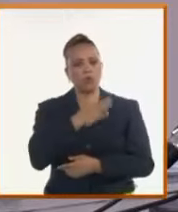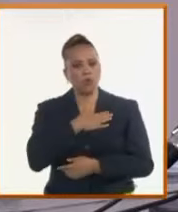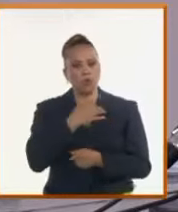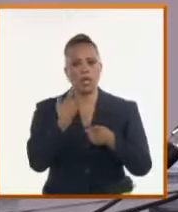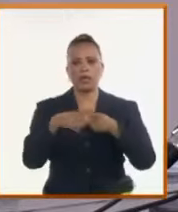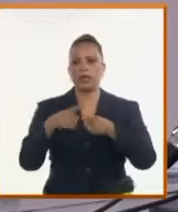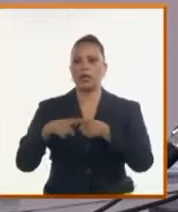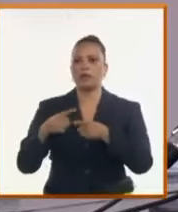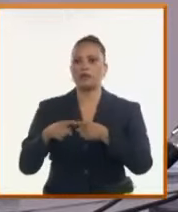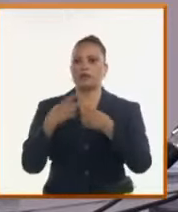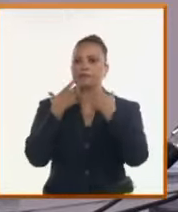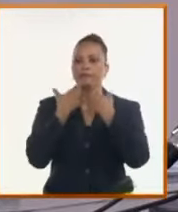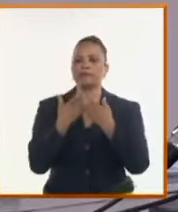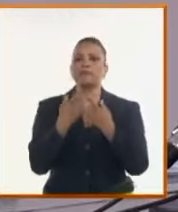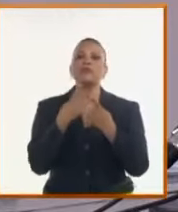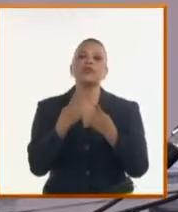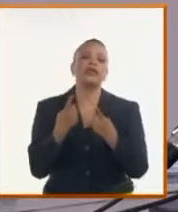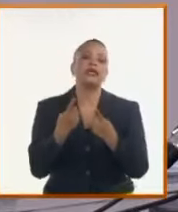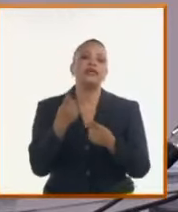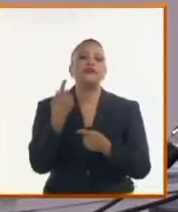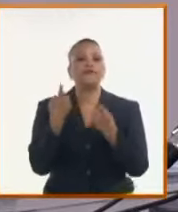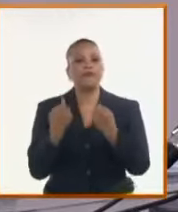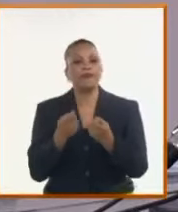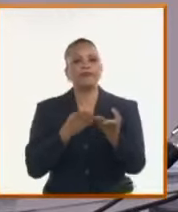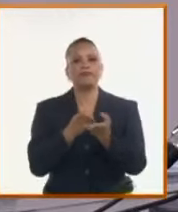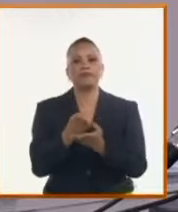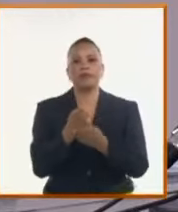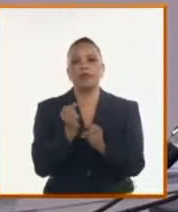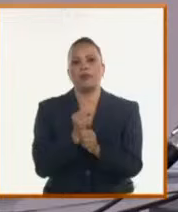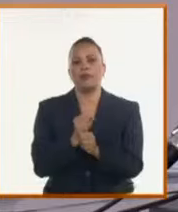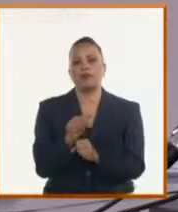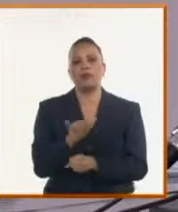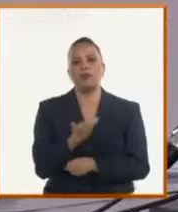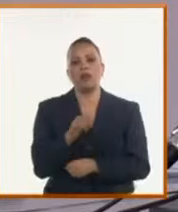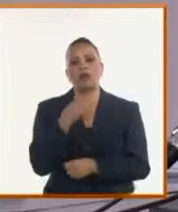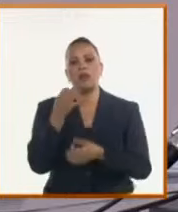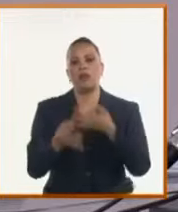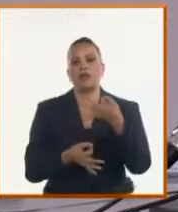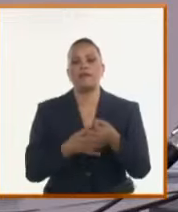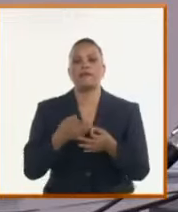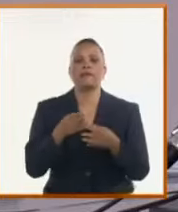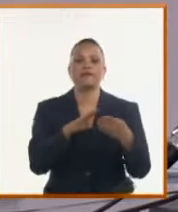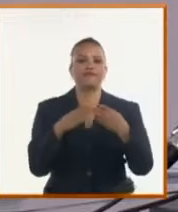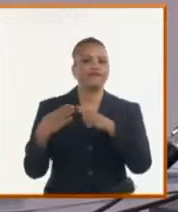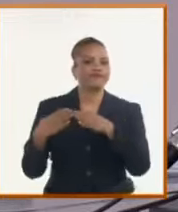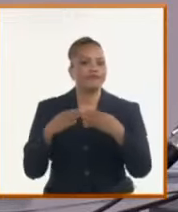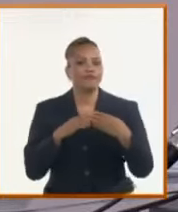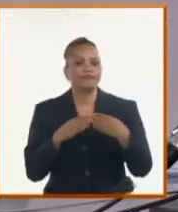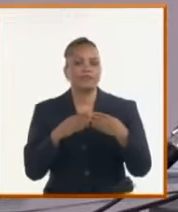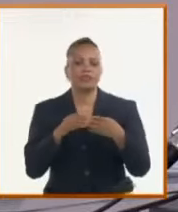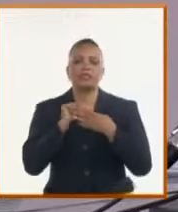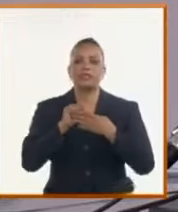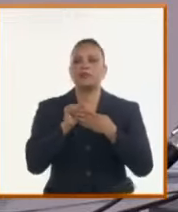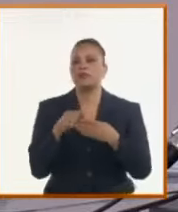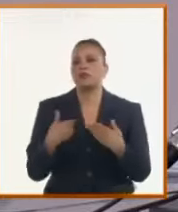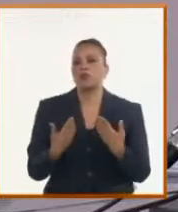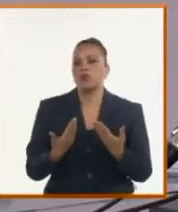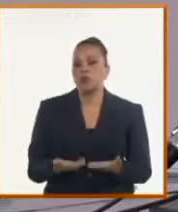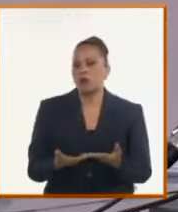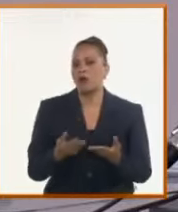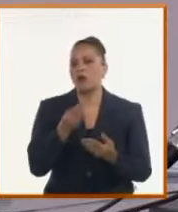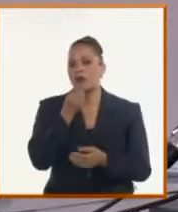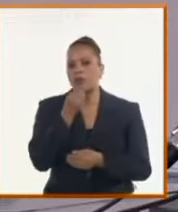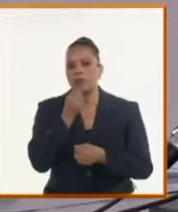que no han estado al alcance y que también Bueno pues plantean disyuntivas cuáles eh servicios Se pueden